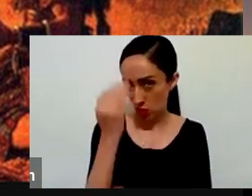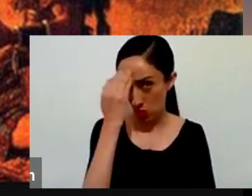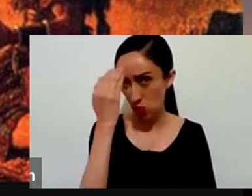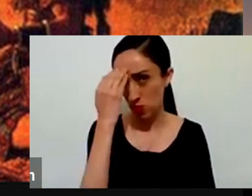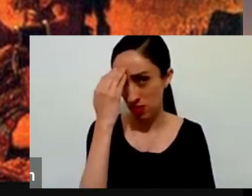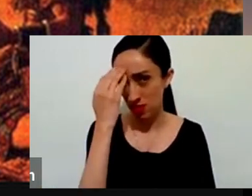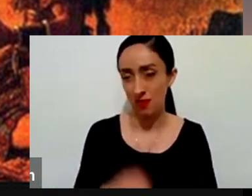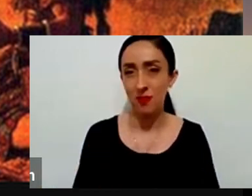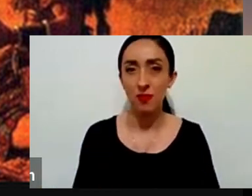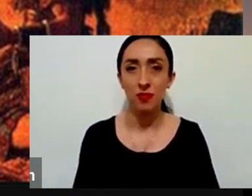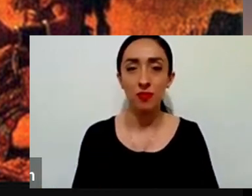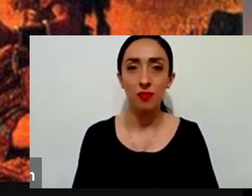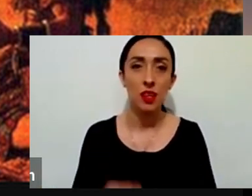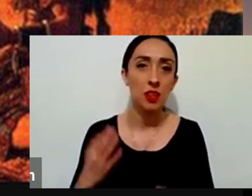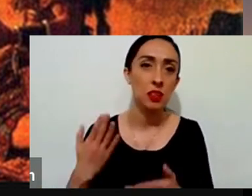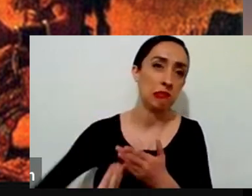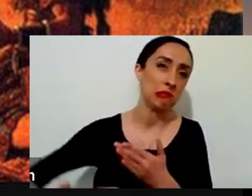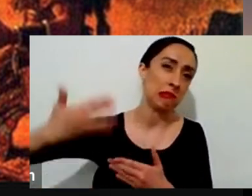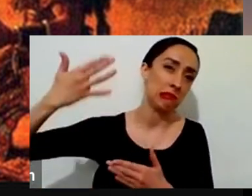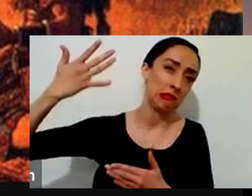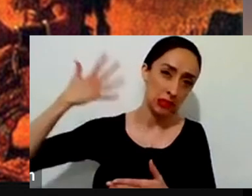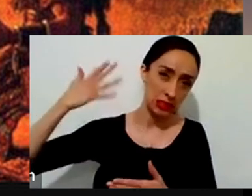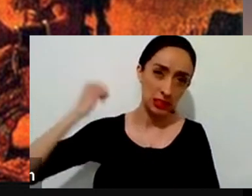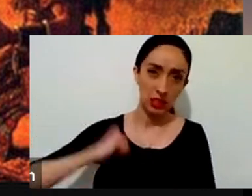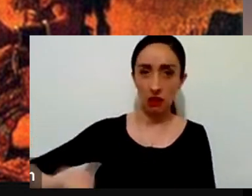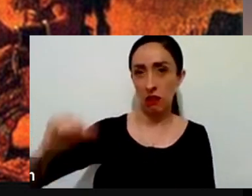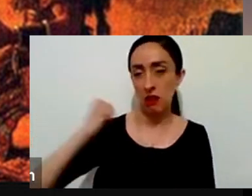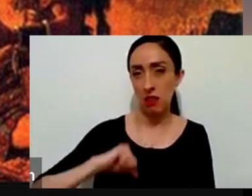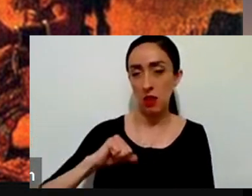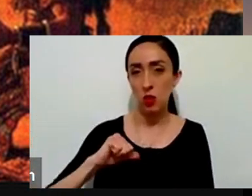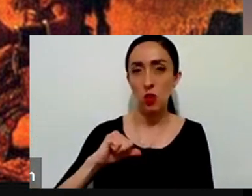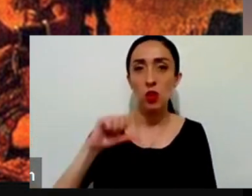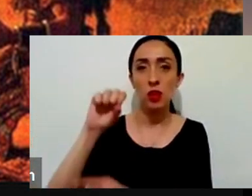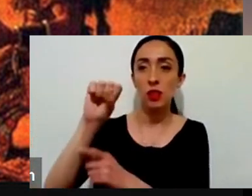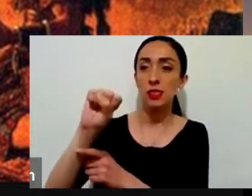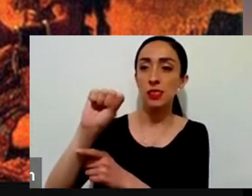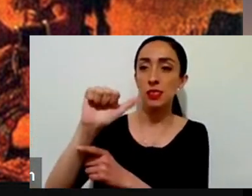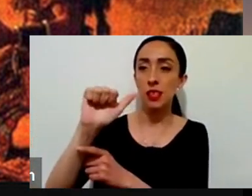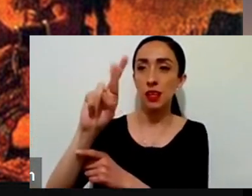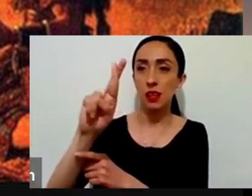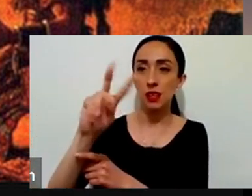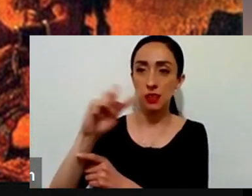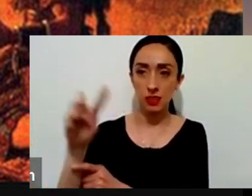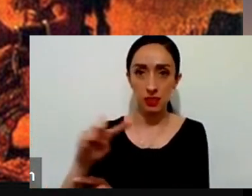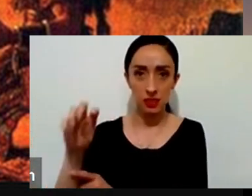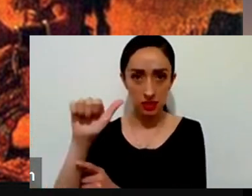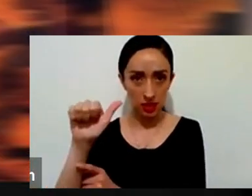la zarza es un arbusto de ese lugar donde Moisés estaba,